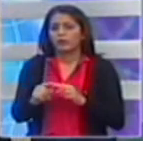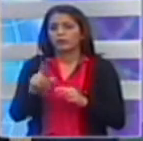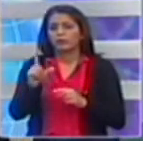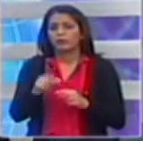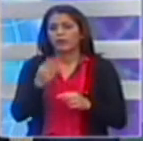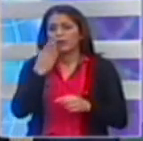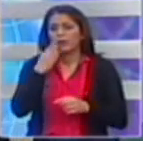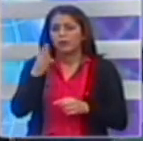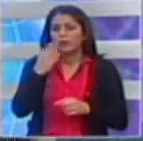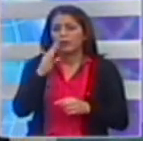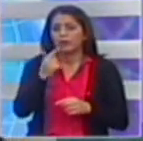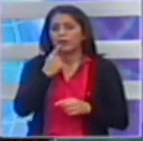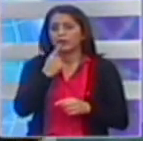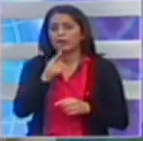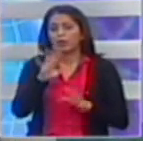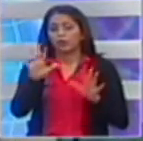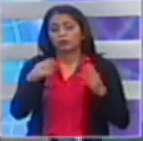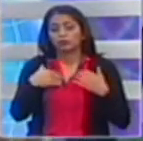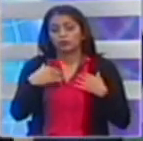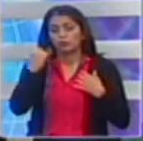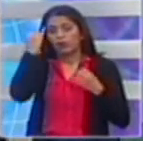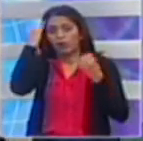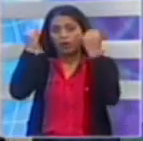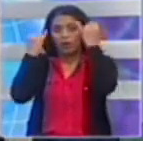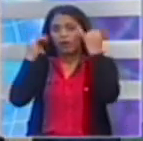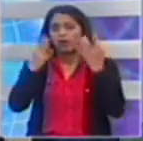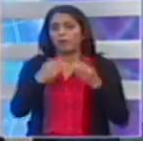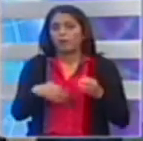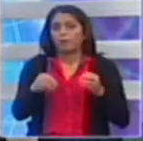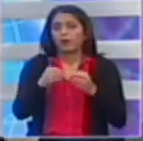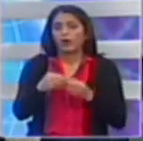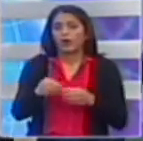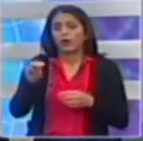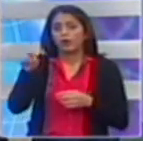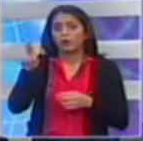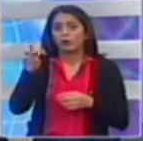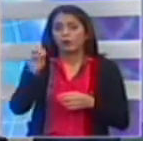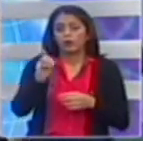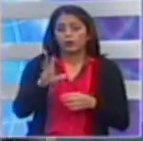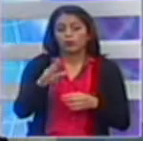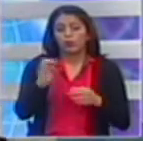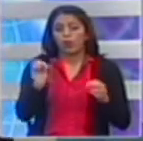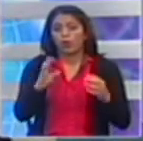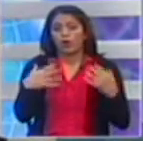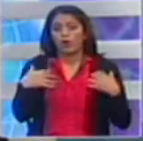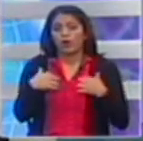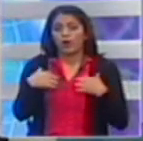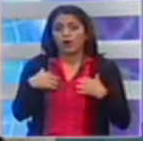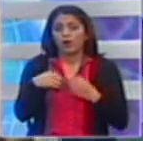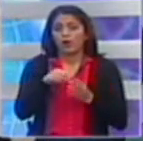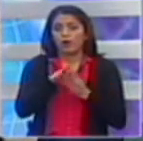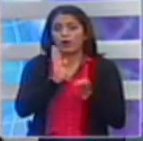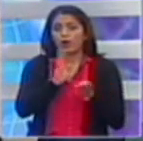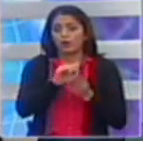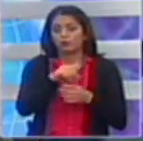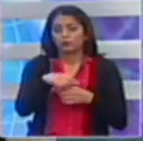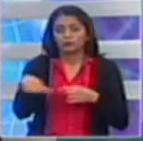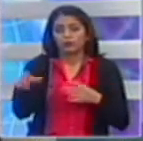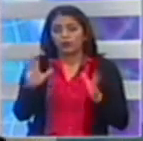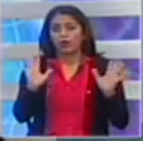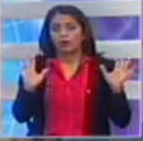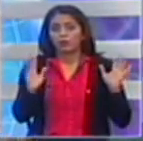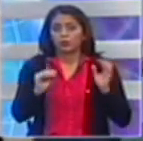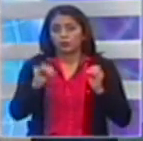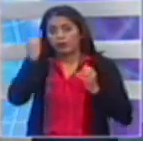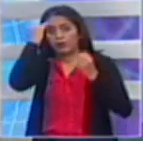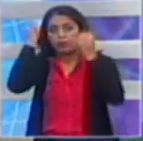bueno, usted haga menos del muro, nosotros somos expertos en túneles, o pónganos también lagartos y nosotros pues estaremos a la semana vendiendo carteras con piel de lagarto.